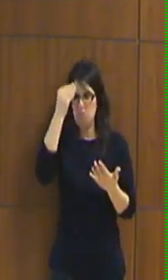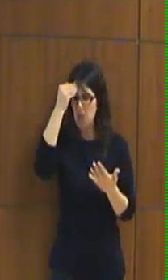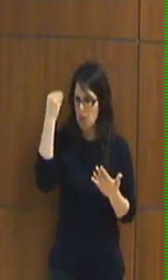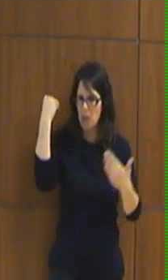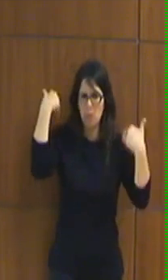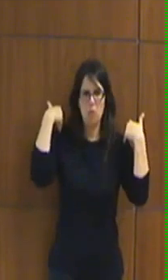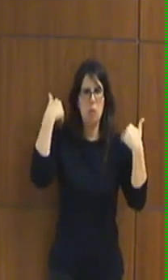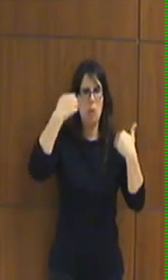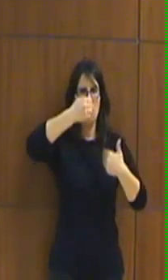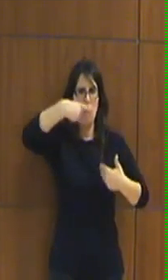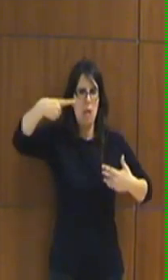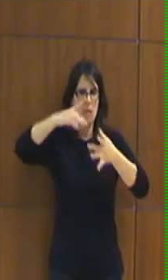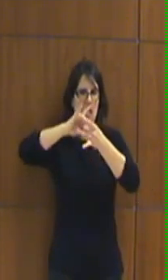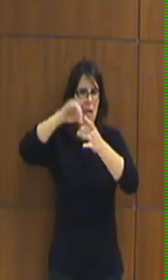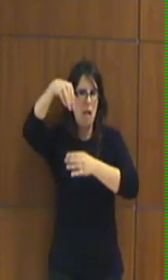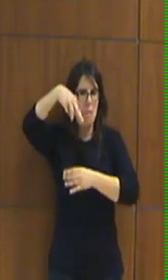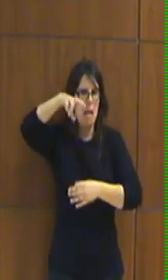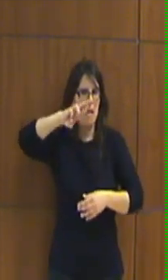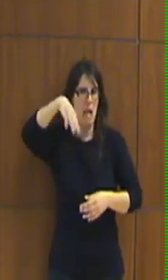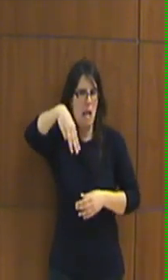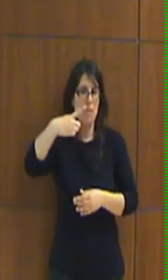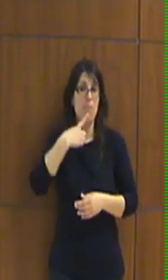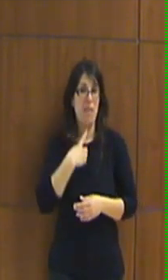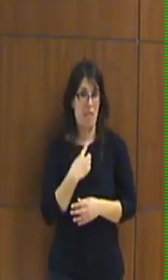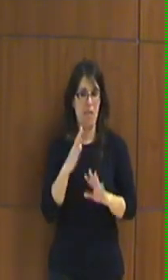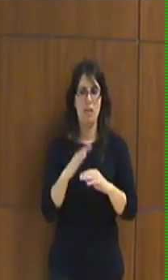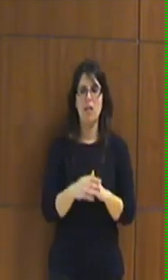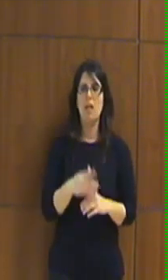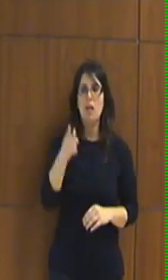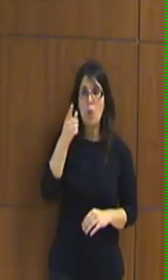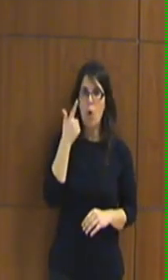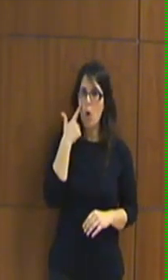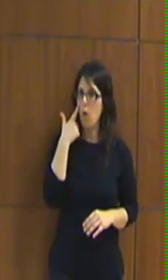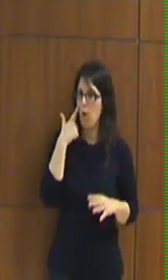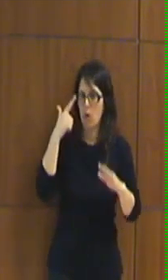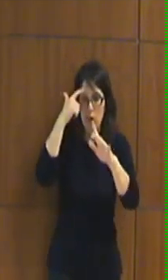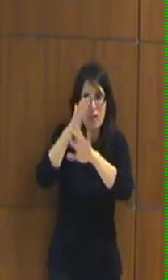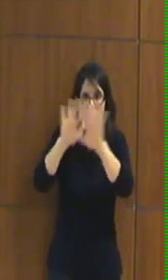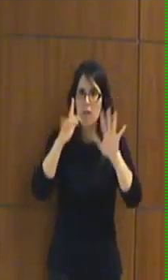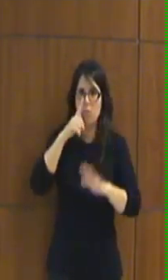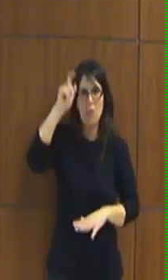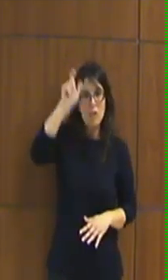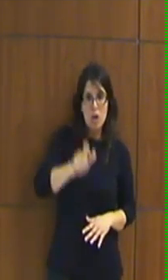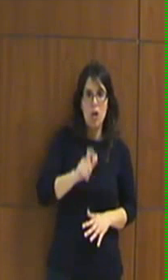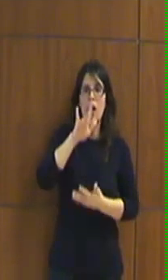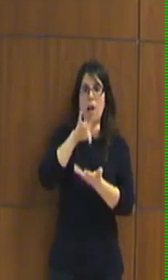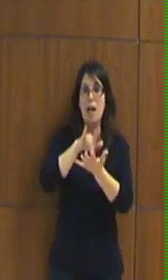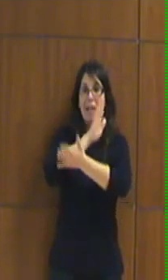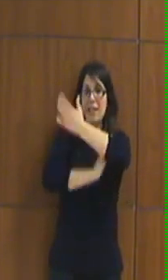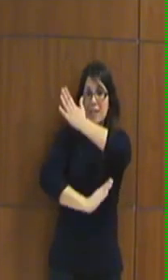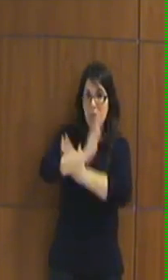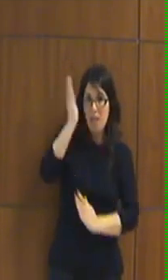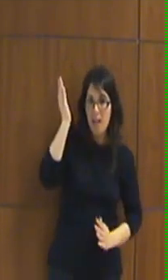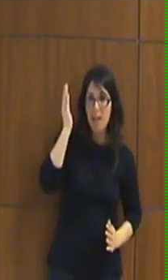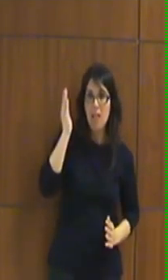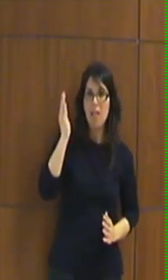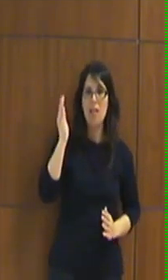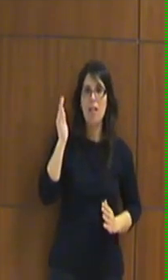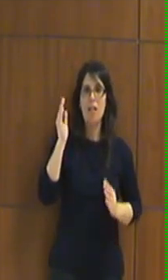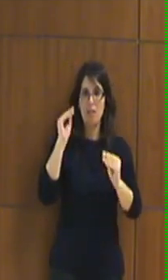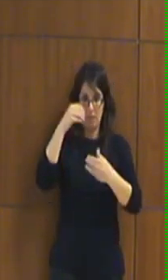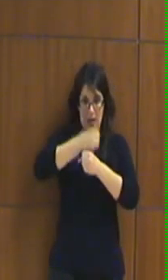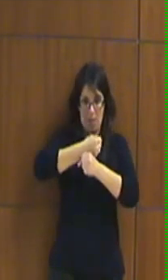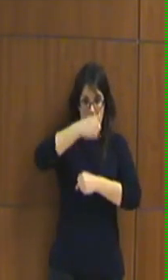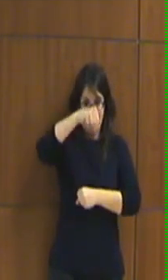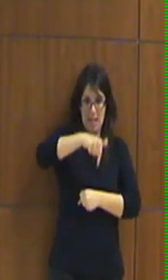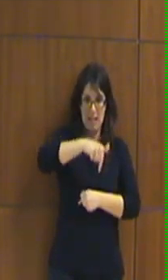no recuerdo, ¿no? Y nos decía, es que no te puedes imaginar la productividad que tiene una persona con discapacidad intelectual de las que trabaja